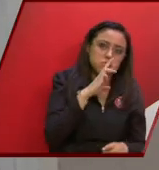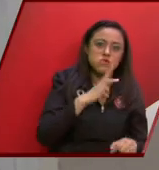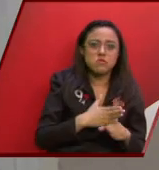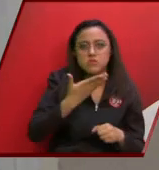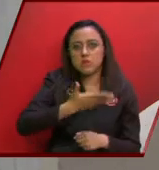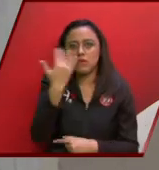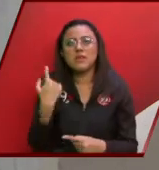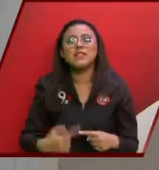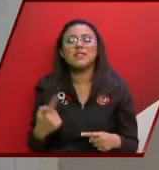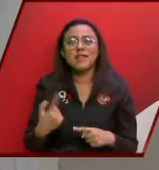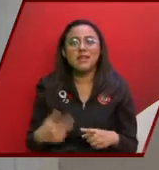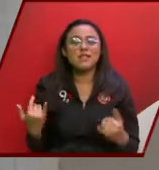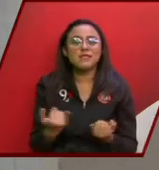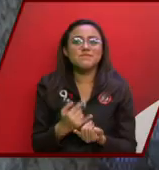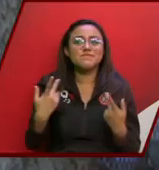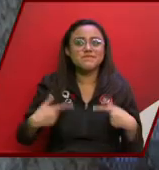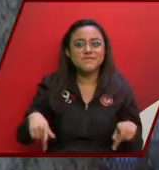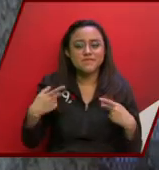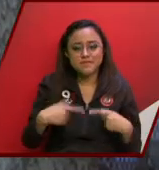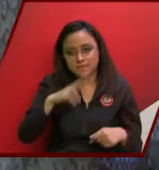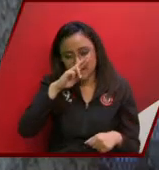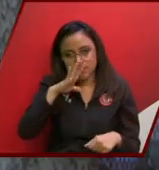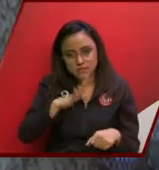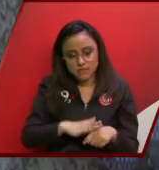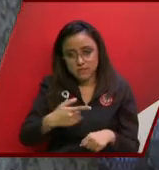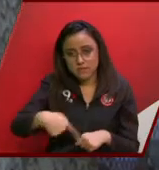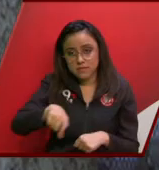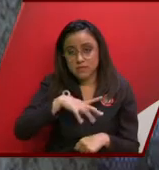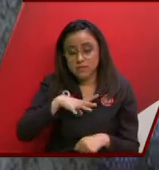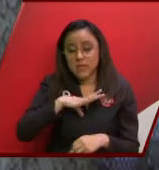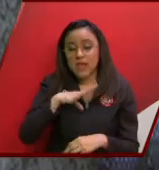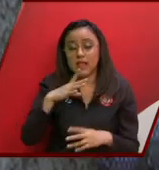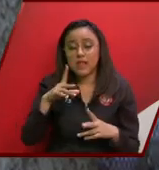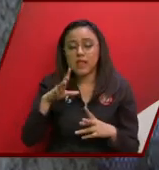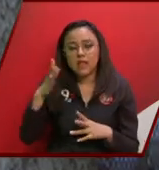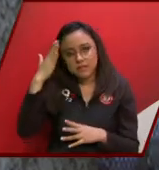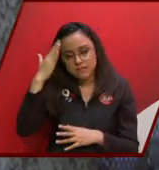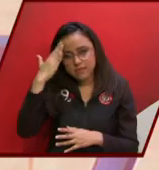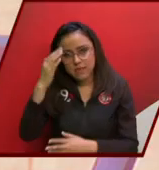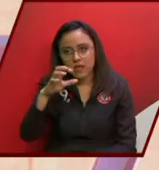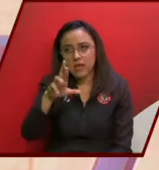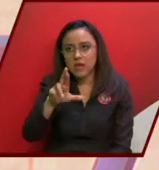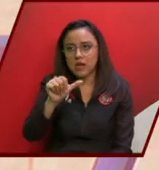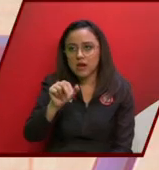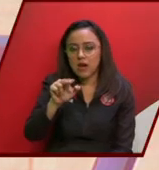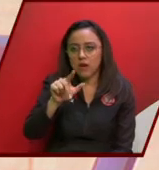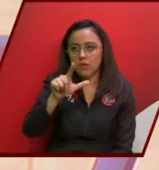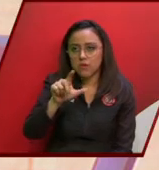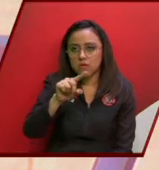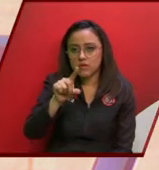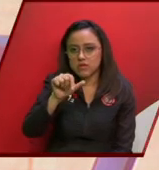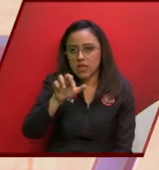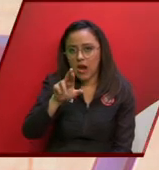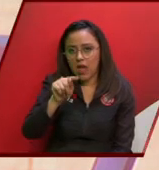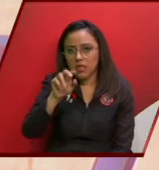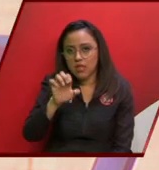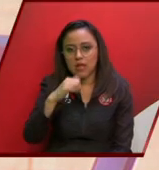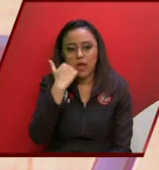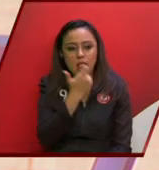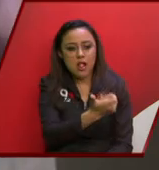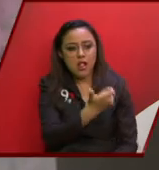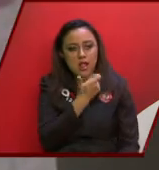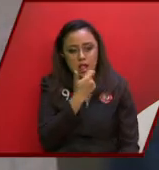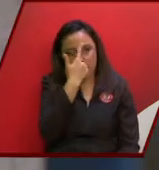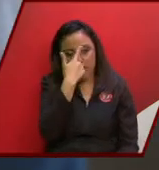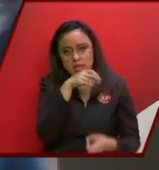habla también de extorsión por parte del encargado del departamento de titulación, Raúl Zárate, el cual les pide dinero para efectuar los